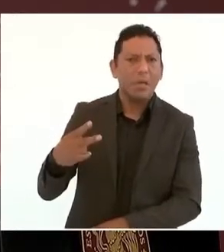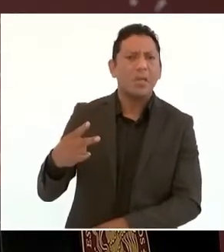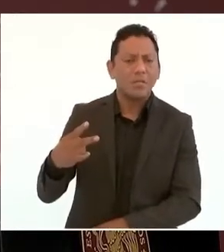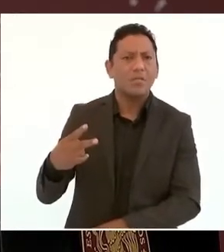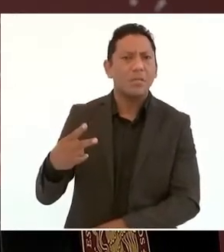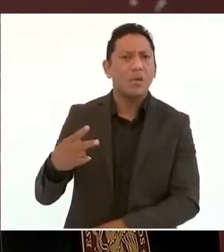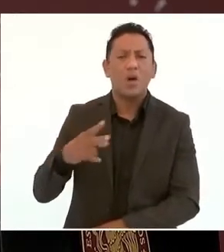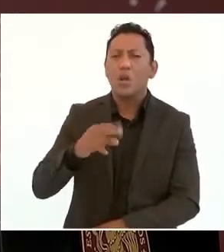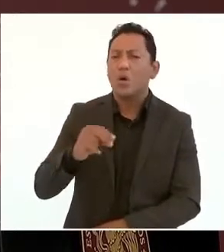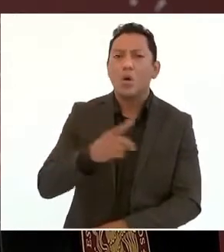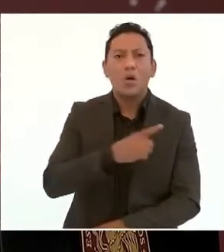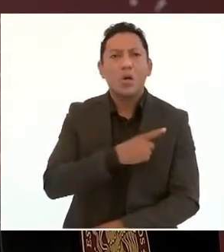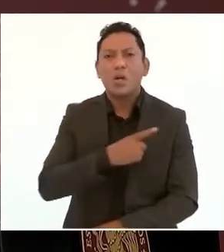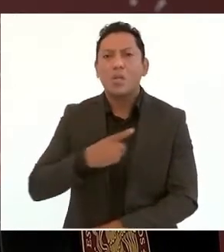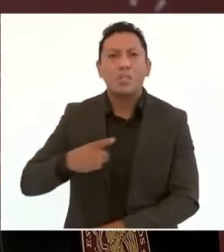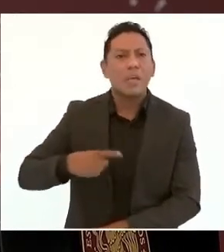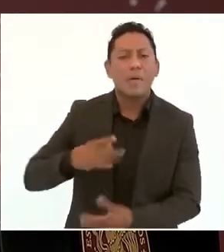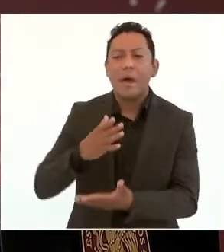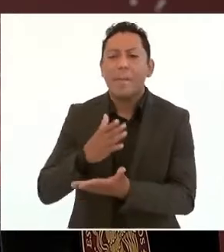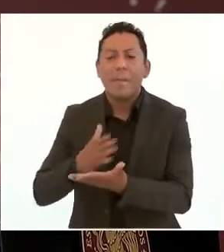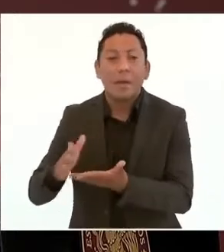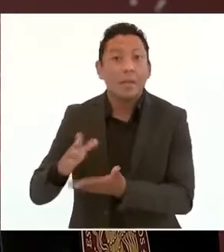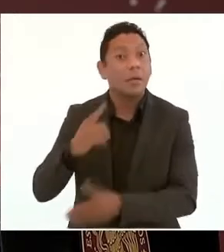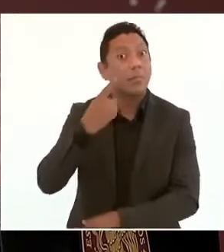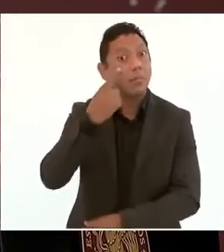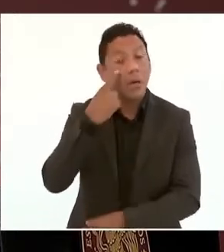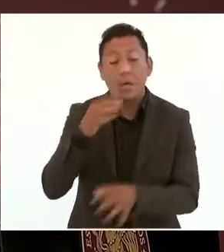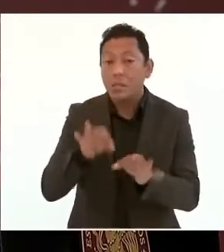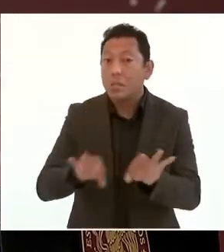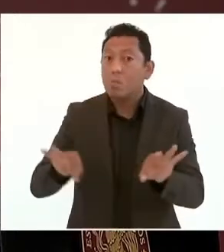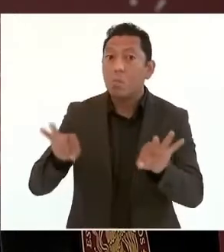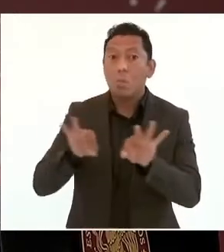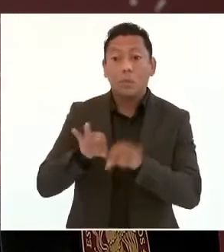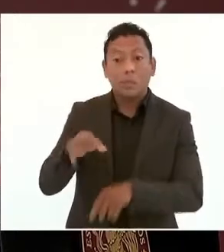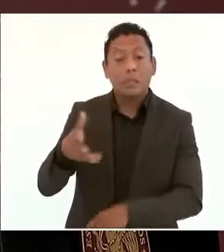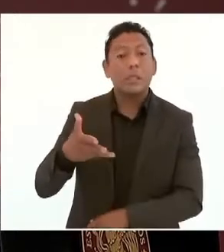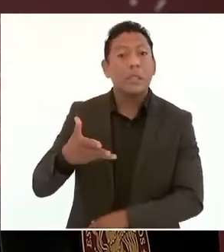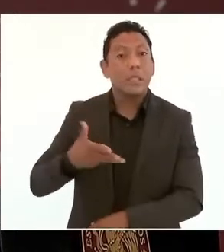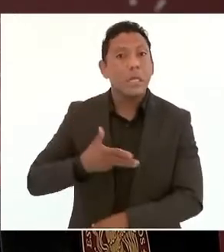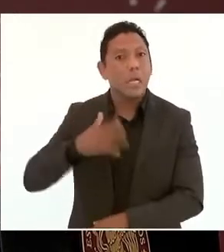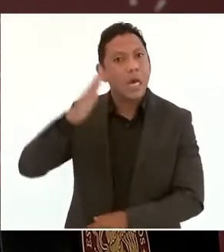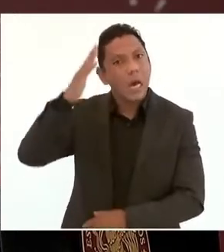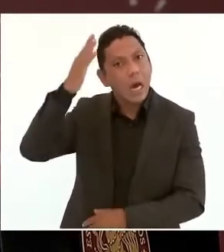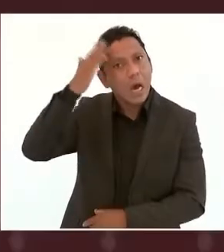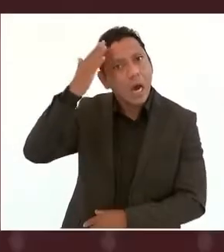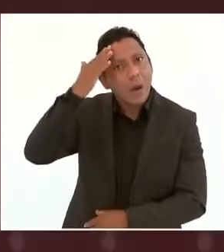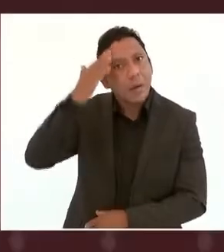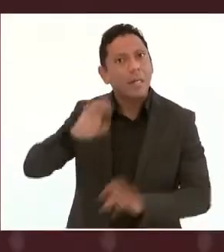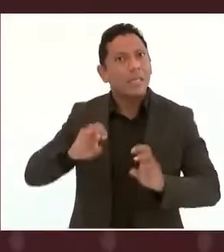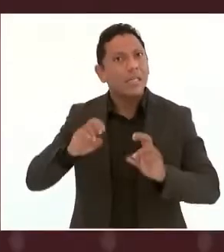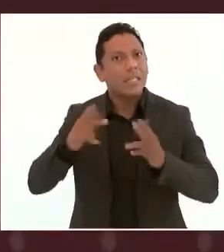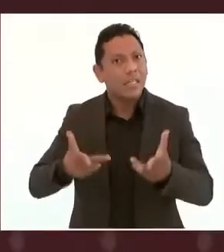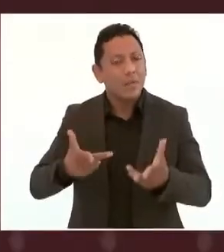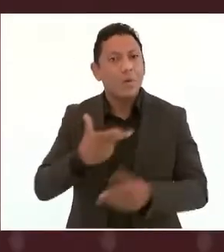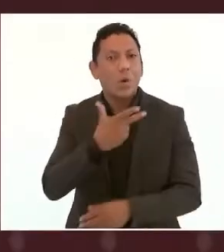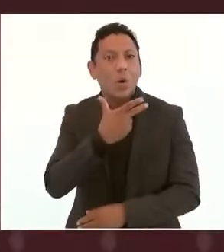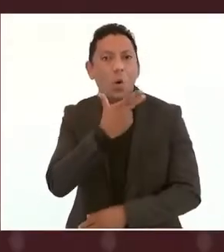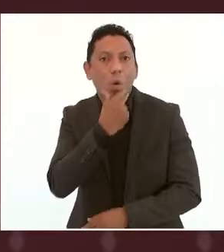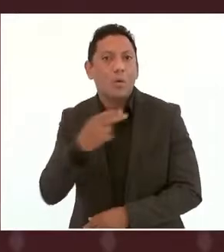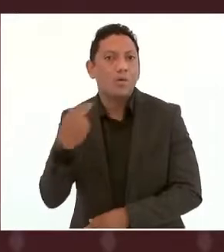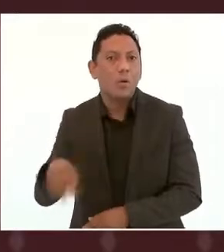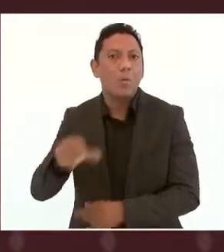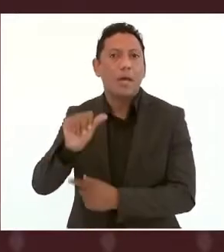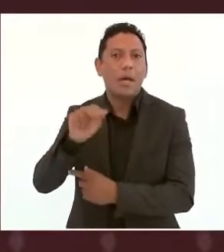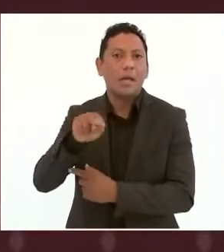no debe soslayarse el papel destacadísimo del dirigente liberal chiapaneco